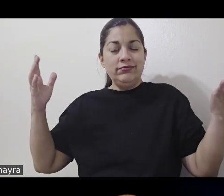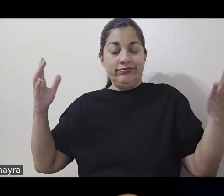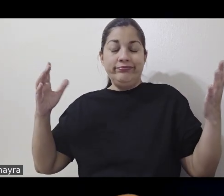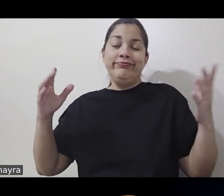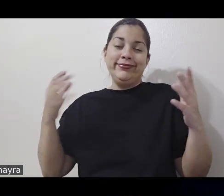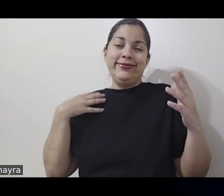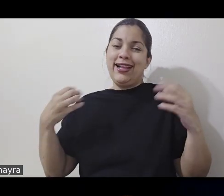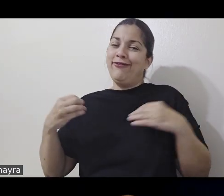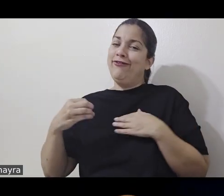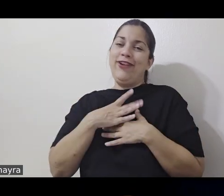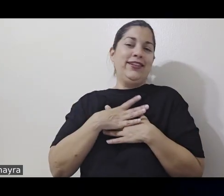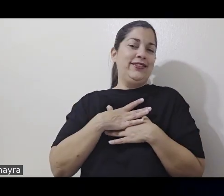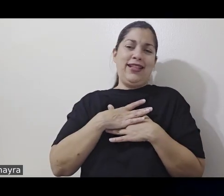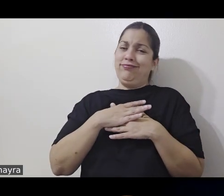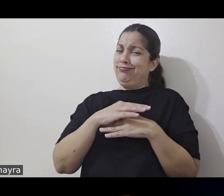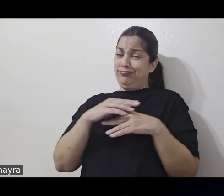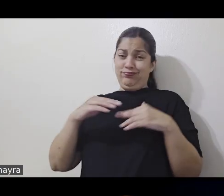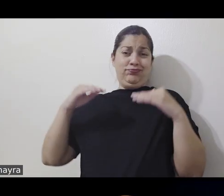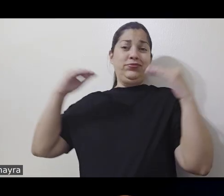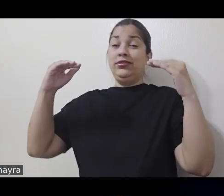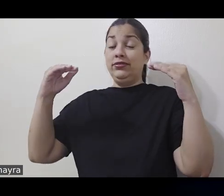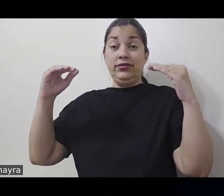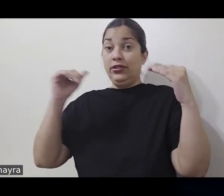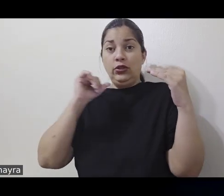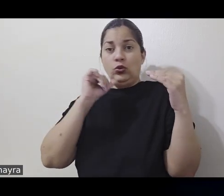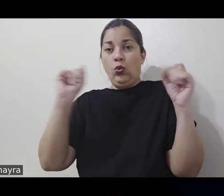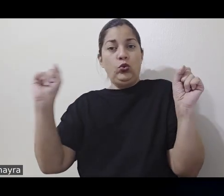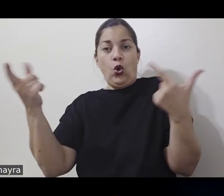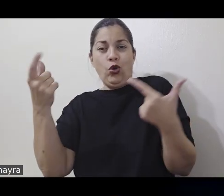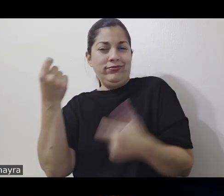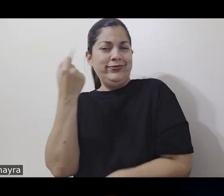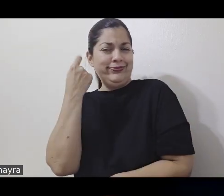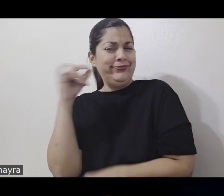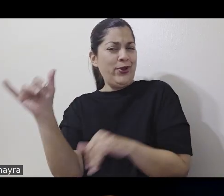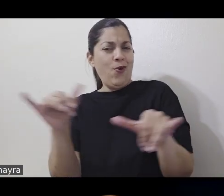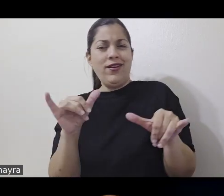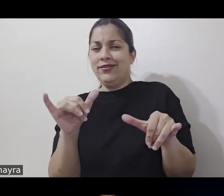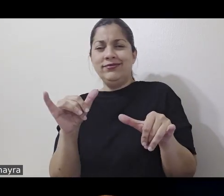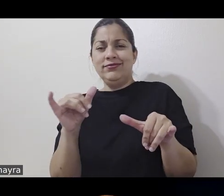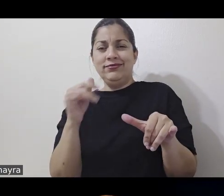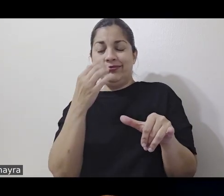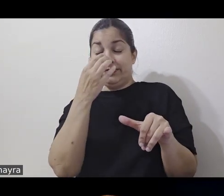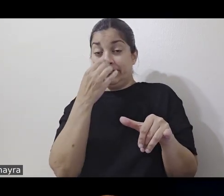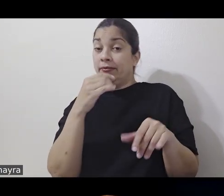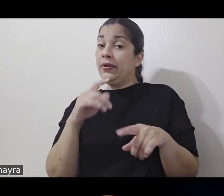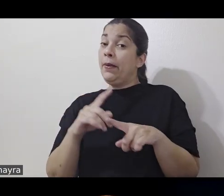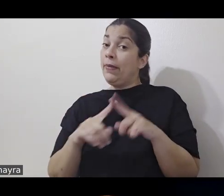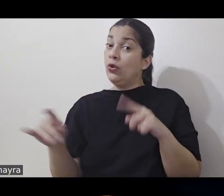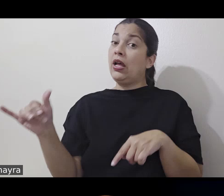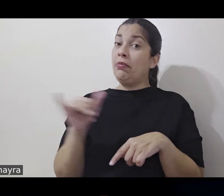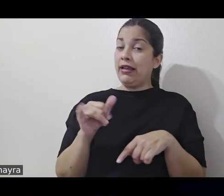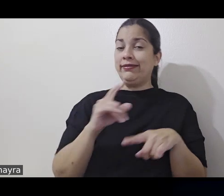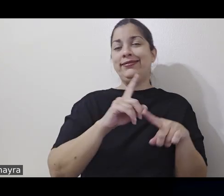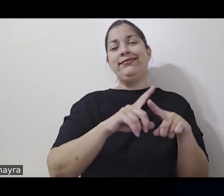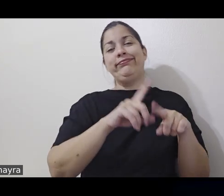a un nivel que no todo el mundo comprende, entonces no todo el mundo entiende tampoco. Pero también es bien variado,